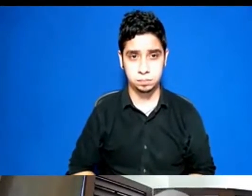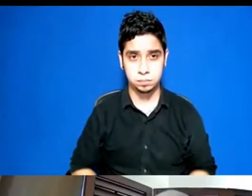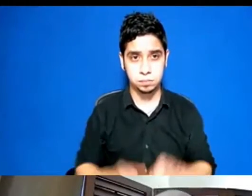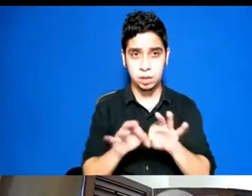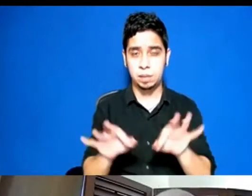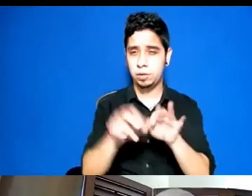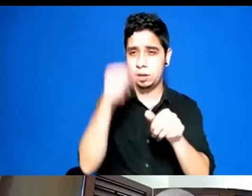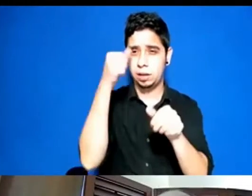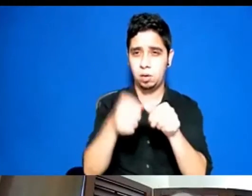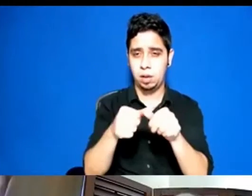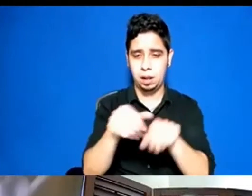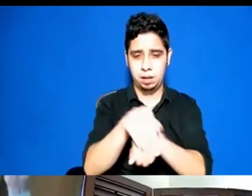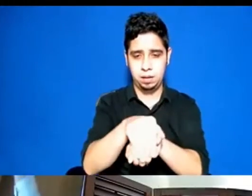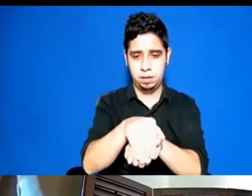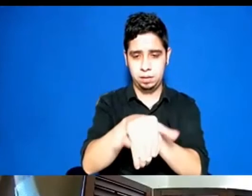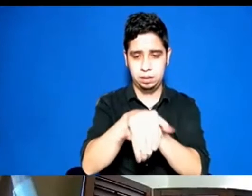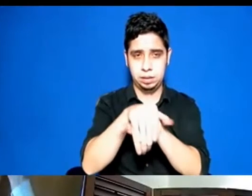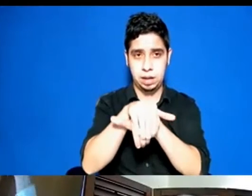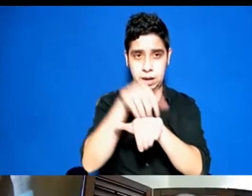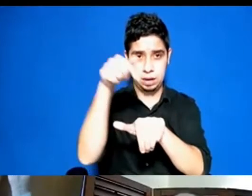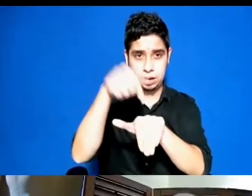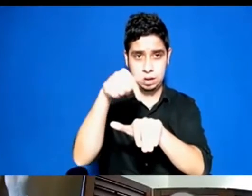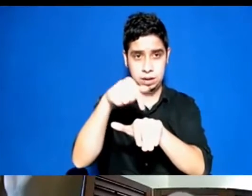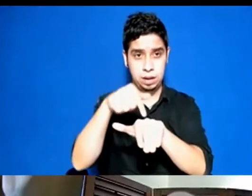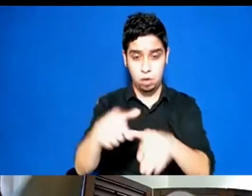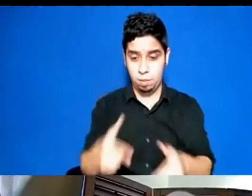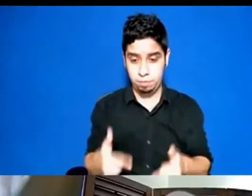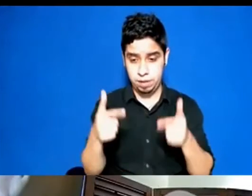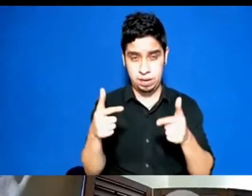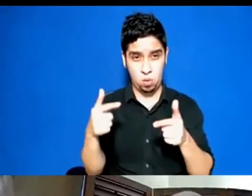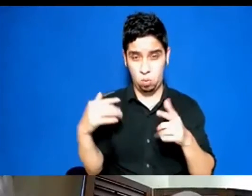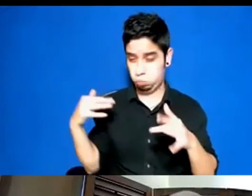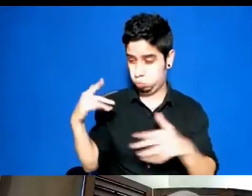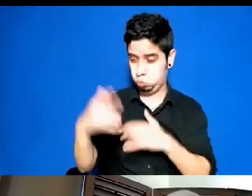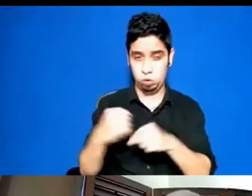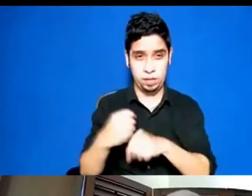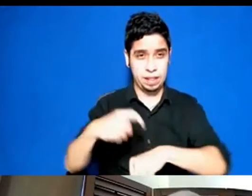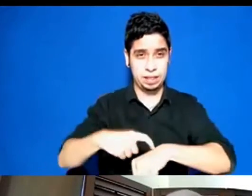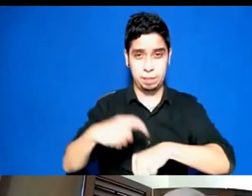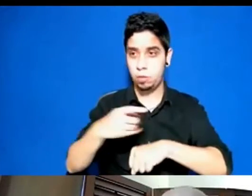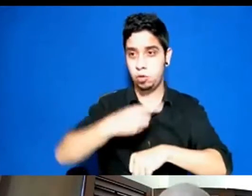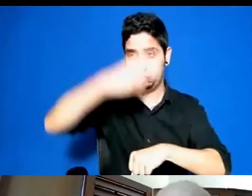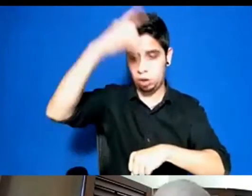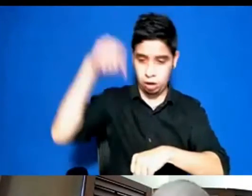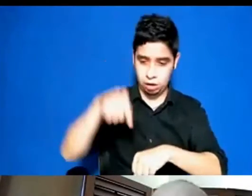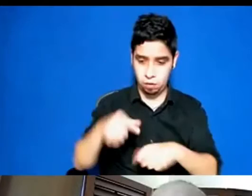hay que recordar que los tinglares han sobrevivido miles. Desde los dinosaurios. Bueno, entonces,